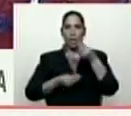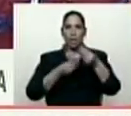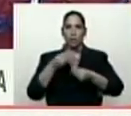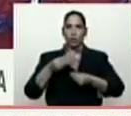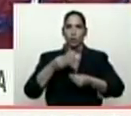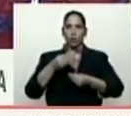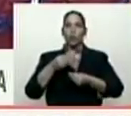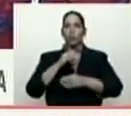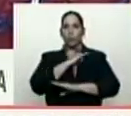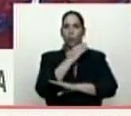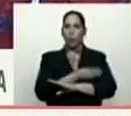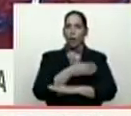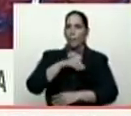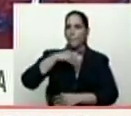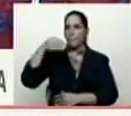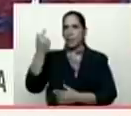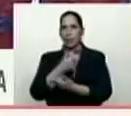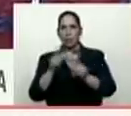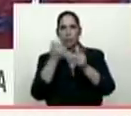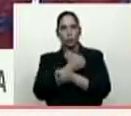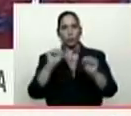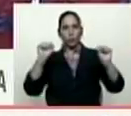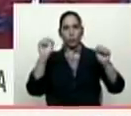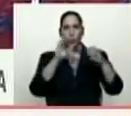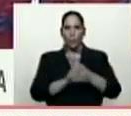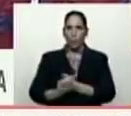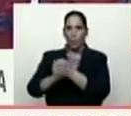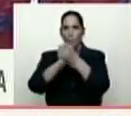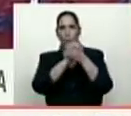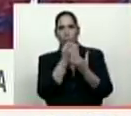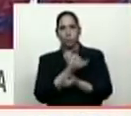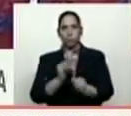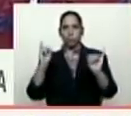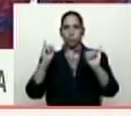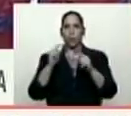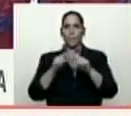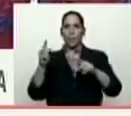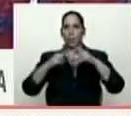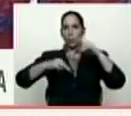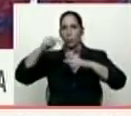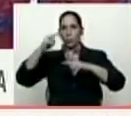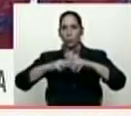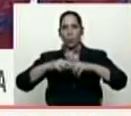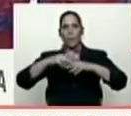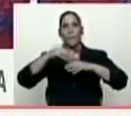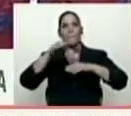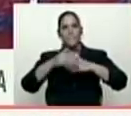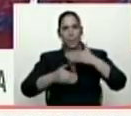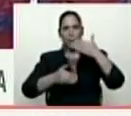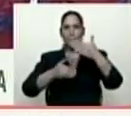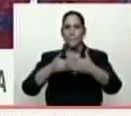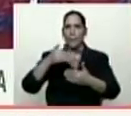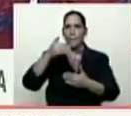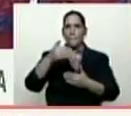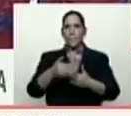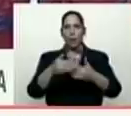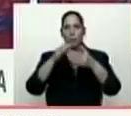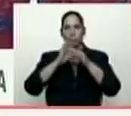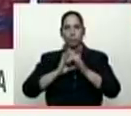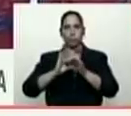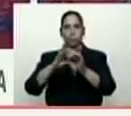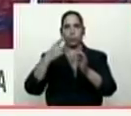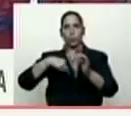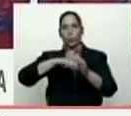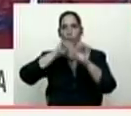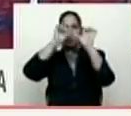espíritu libertario, soberano, unionista e independentista, para construir con paso propio y decidido nuestro